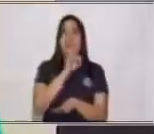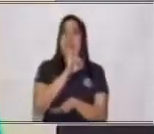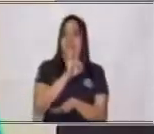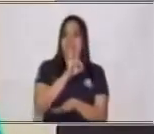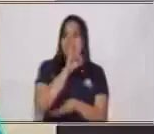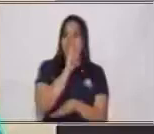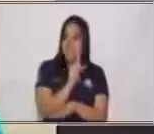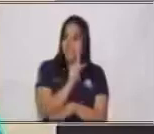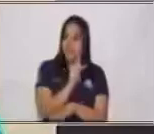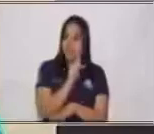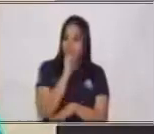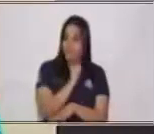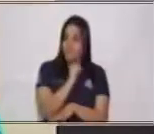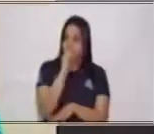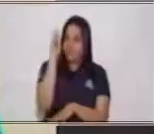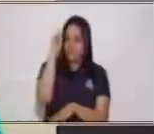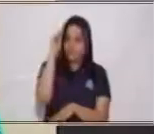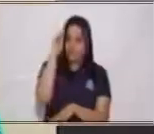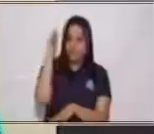¿Sí?